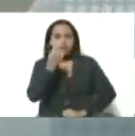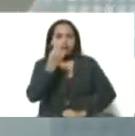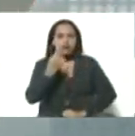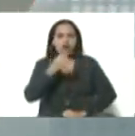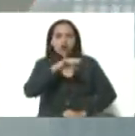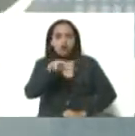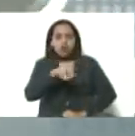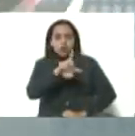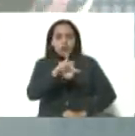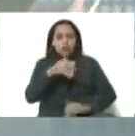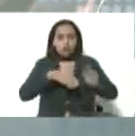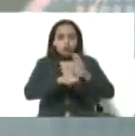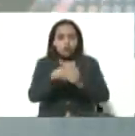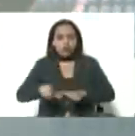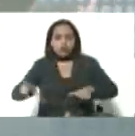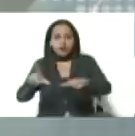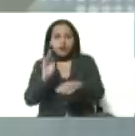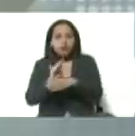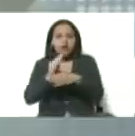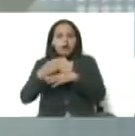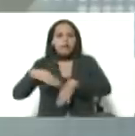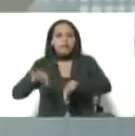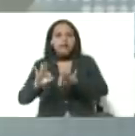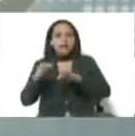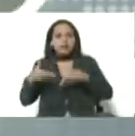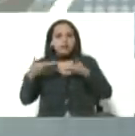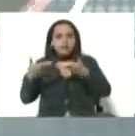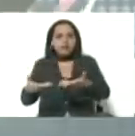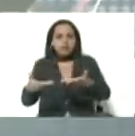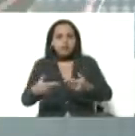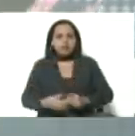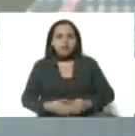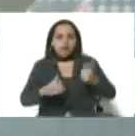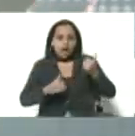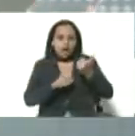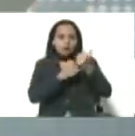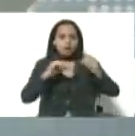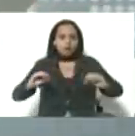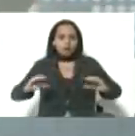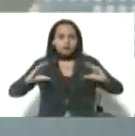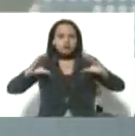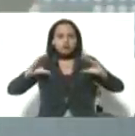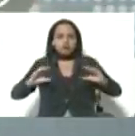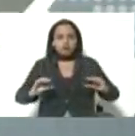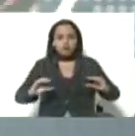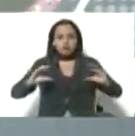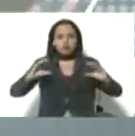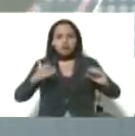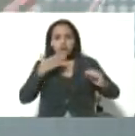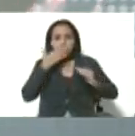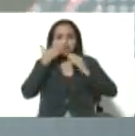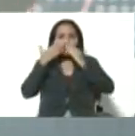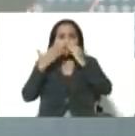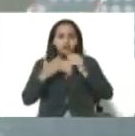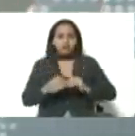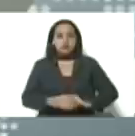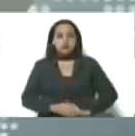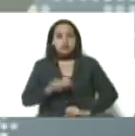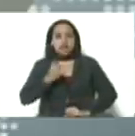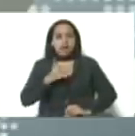porque estaba la unidad de cuidados intensivos para proporcionarles soporte ventilatorio obús anterior o